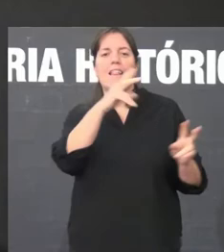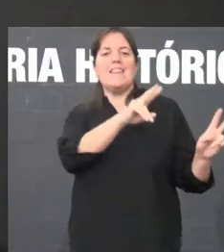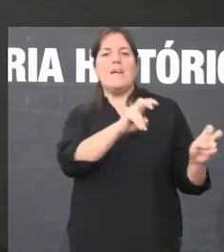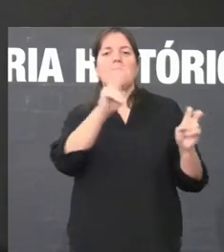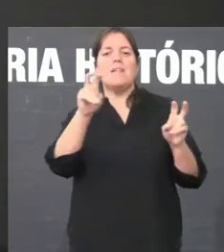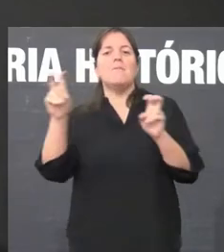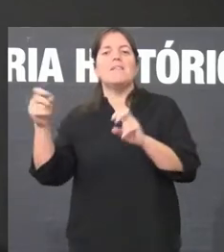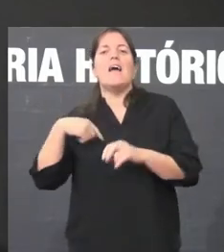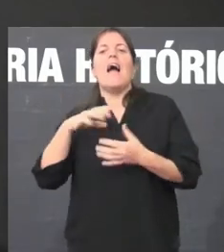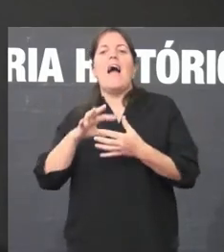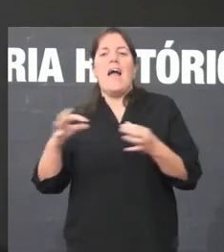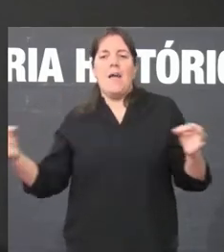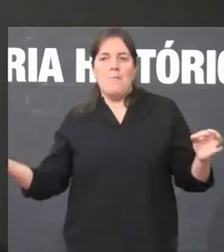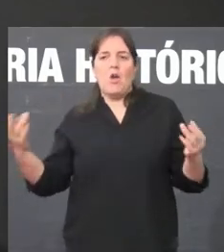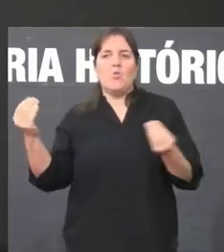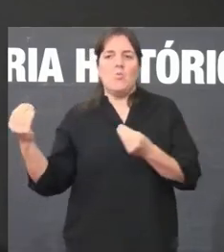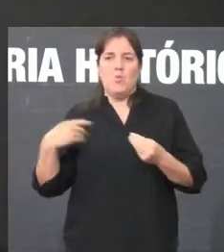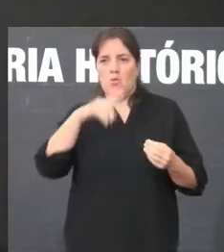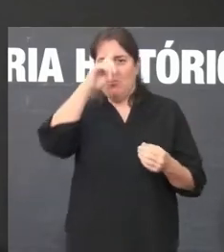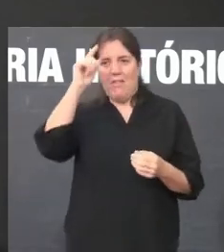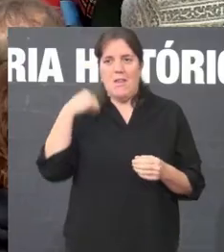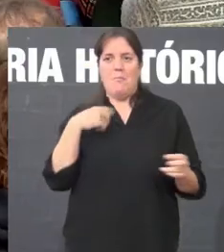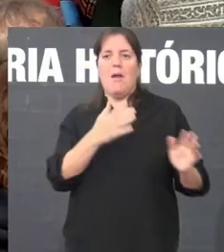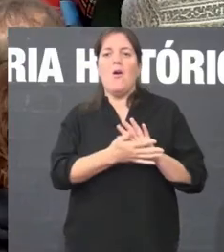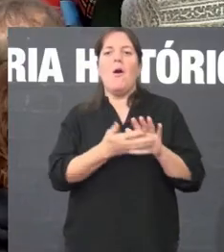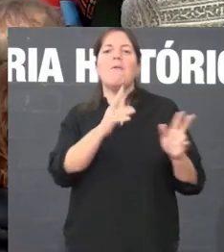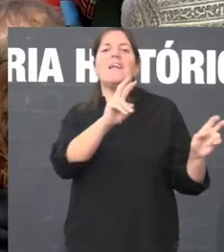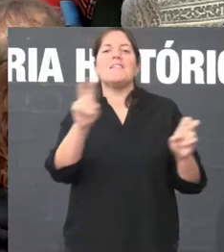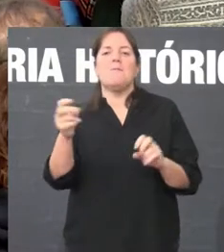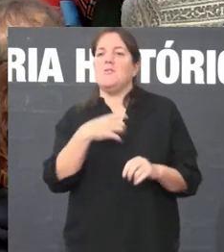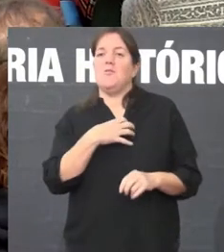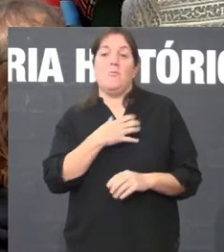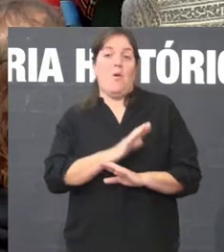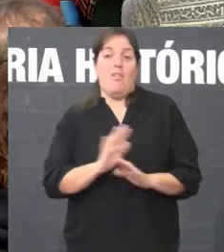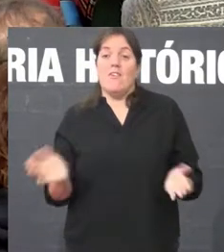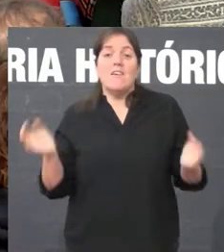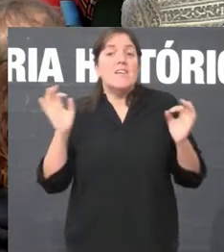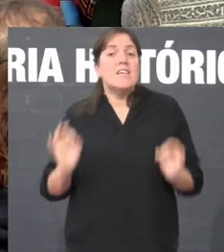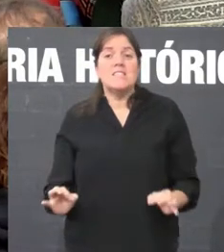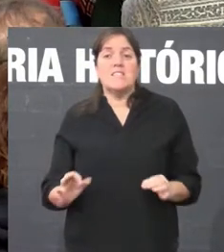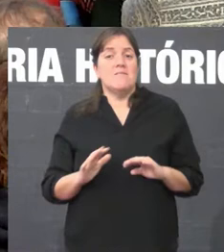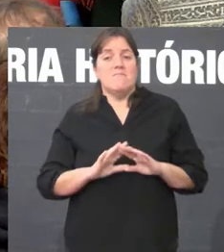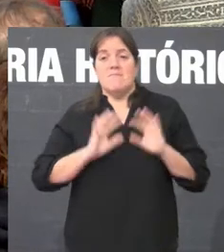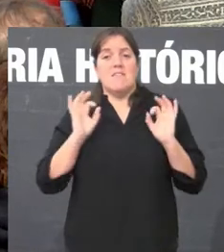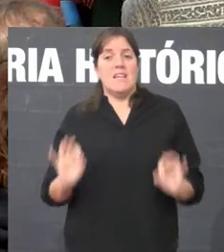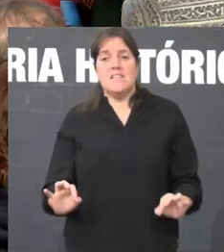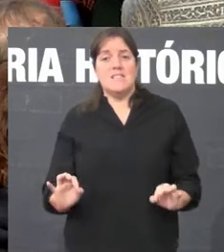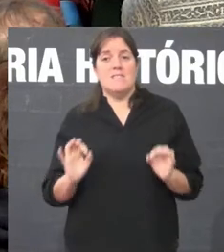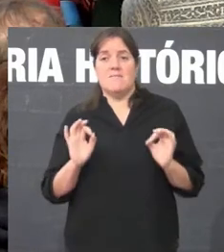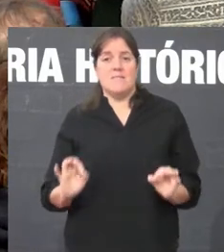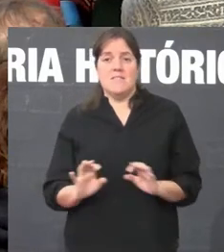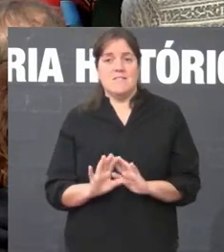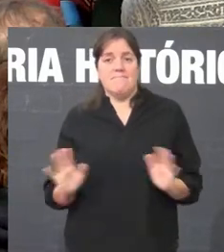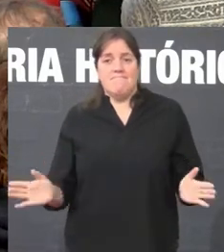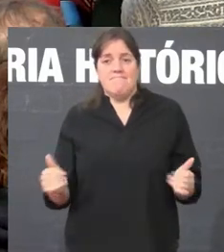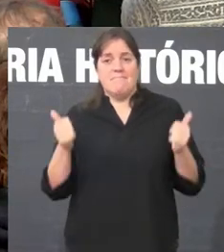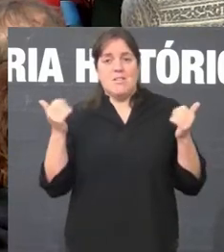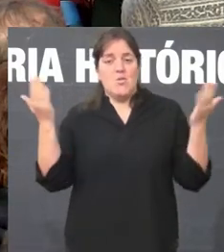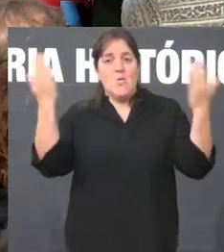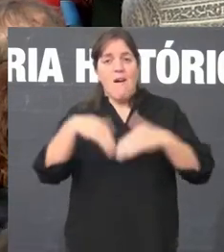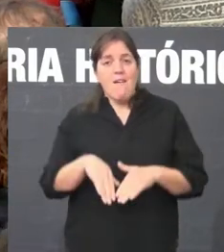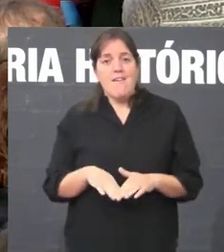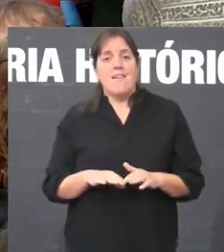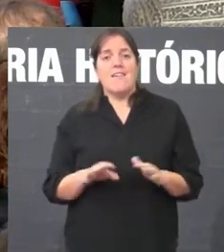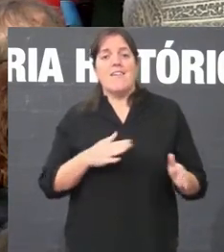tengo muchos amigos en Madrid, pero no puedo hablar de ciertas cosas. Es así, es así. Entonces, porque